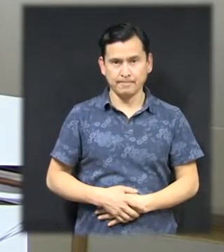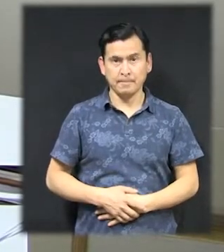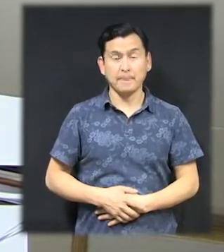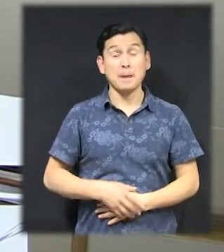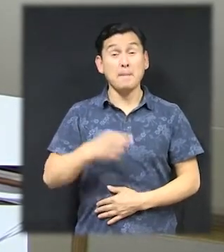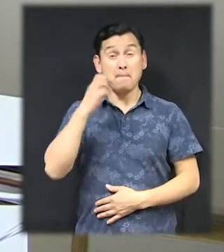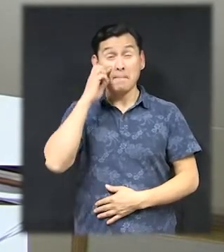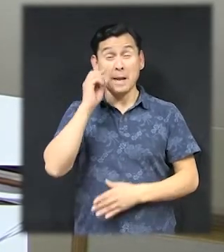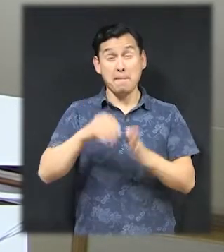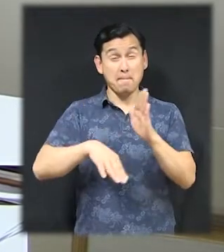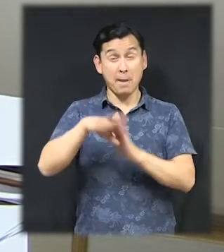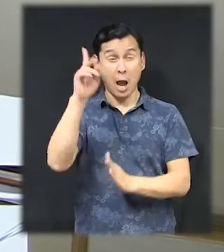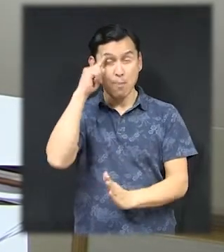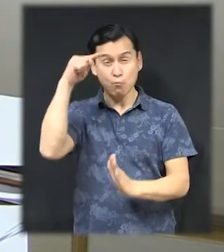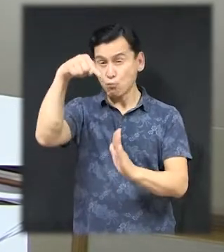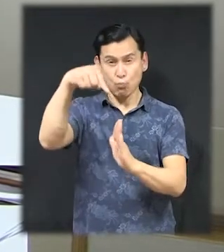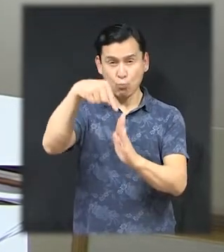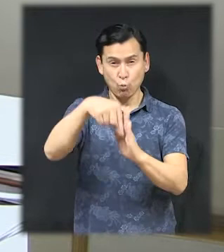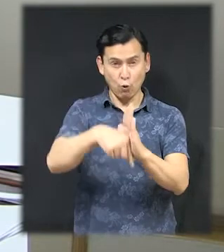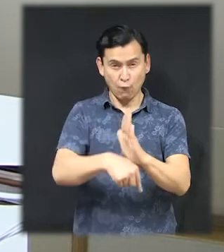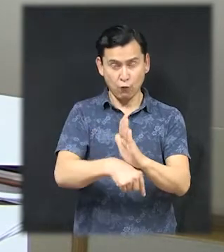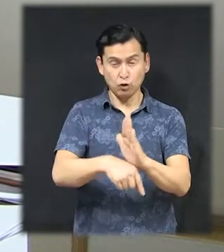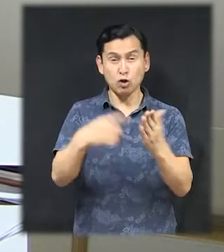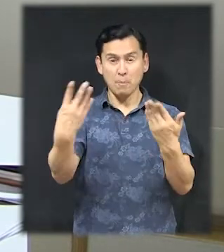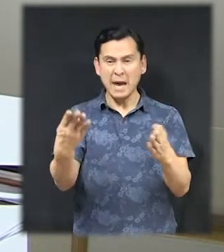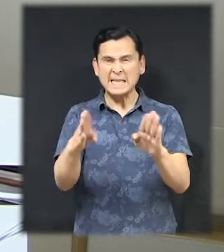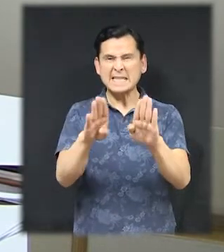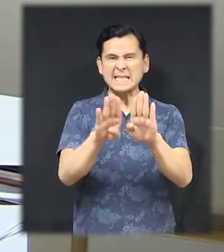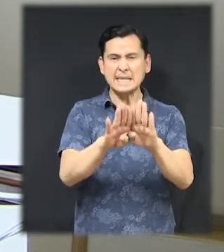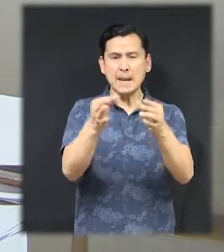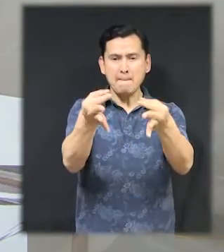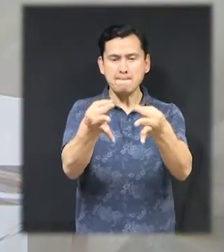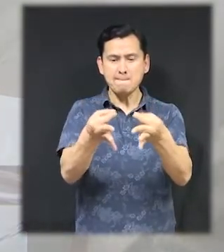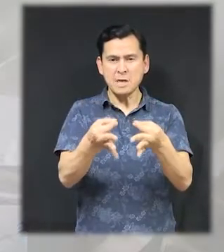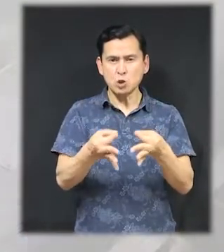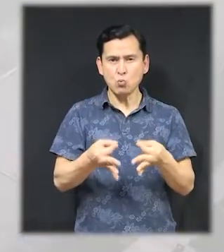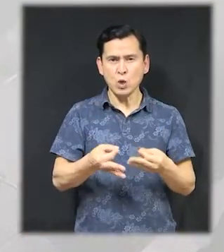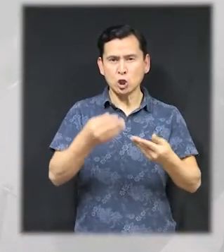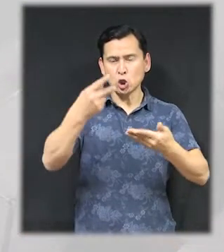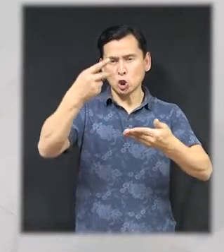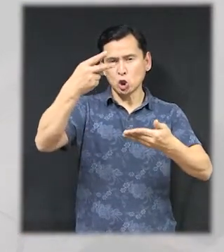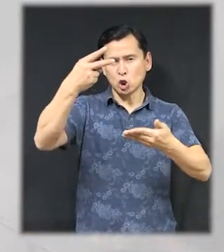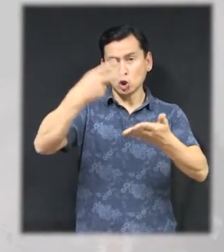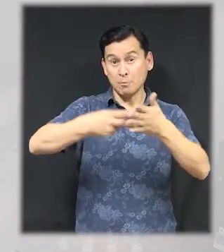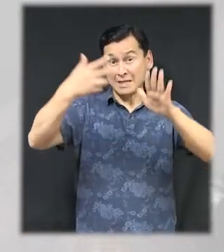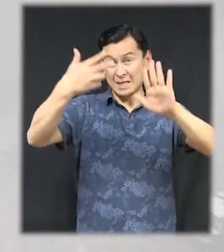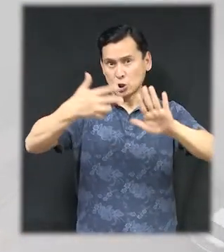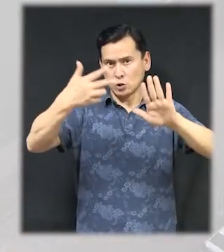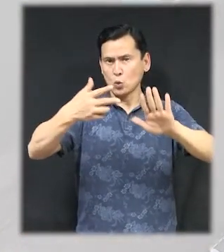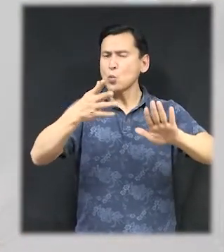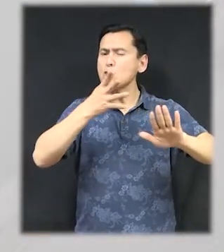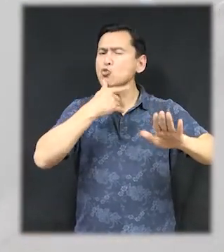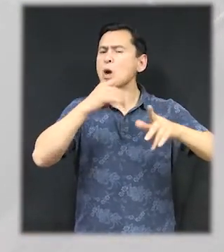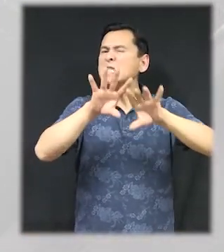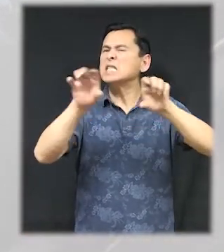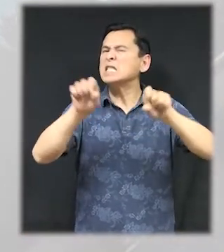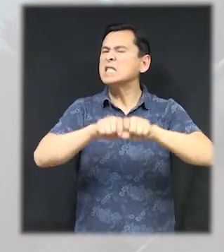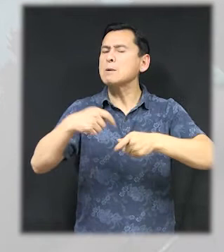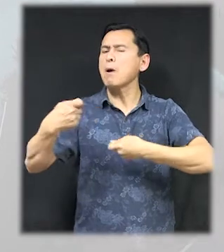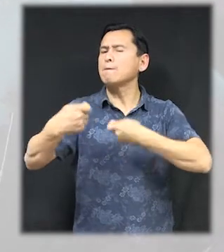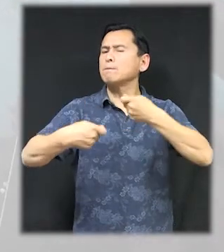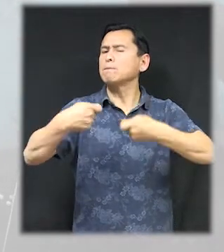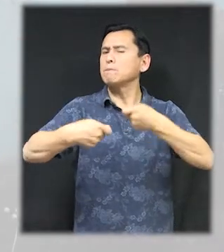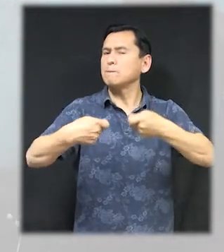termina el año 2019 el Hospital Regional Coyhaique, se decretó que el hospital tenía finalmente un